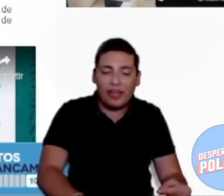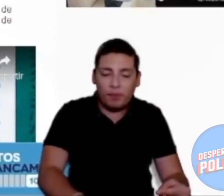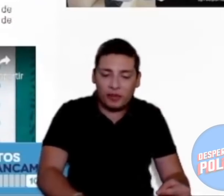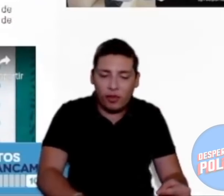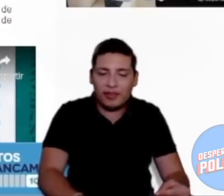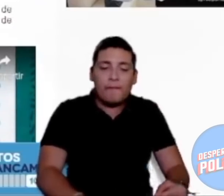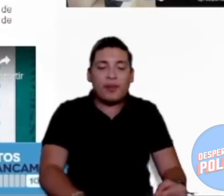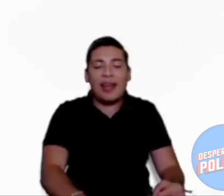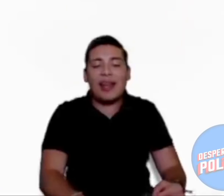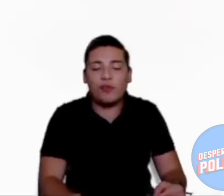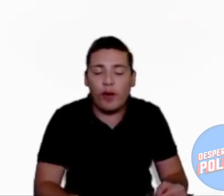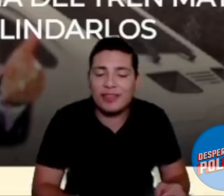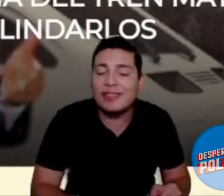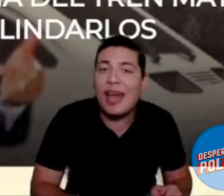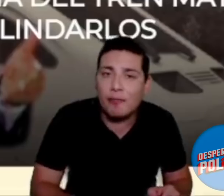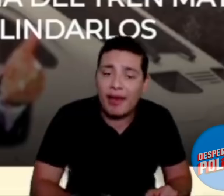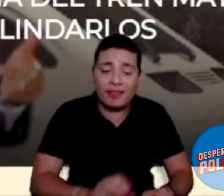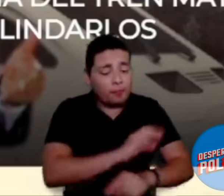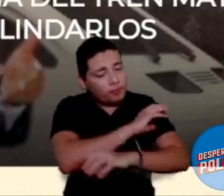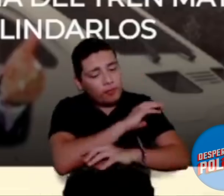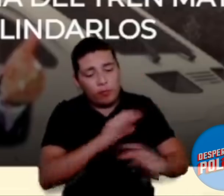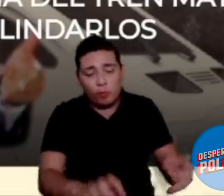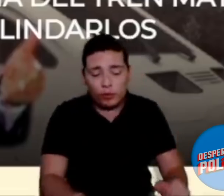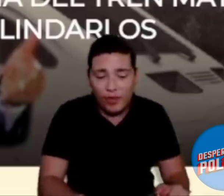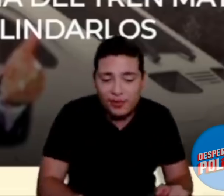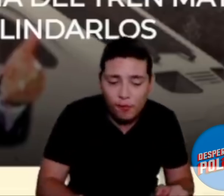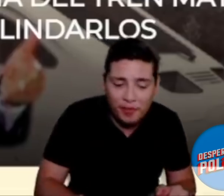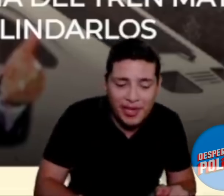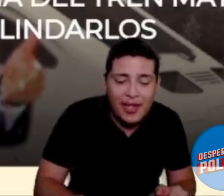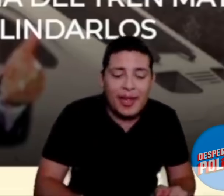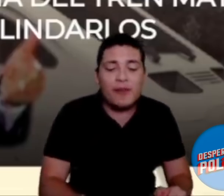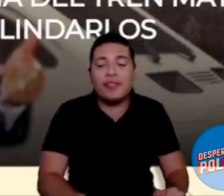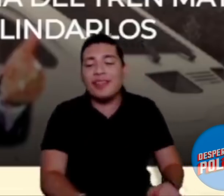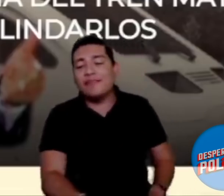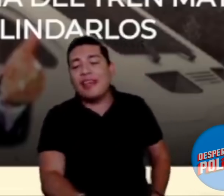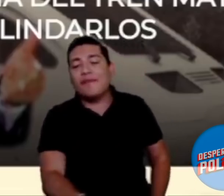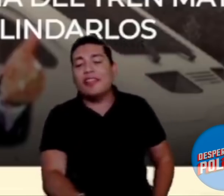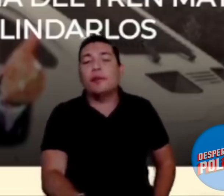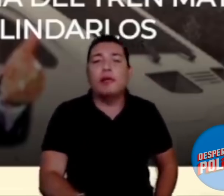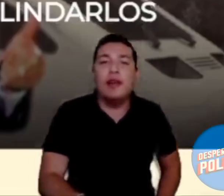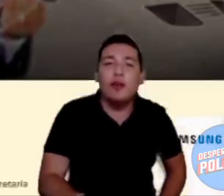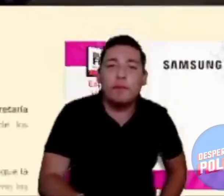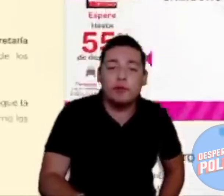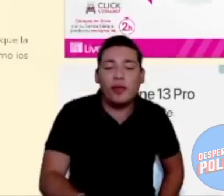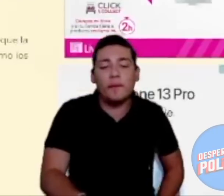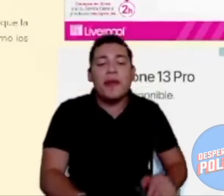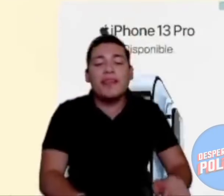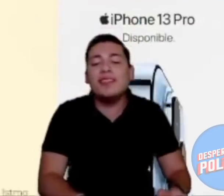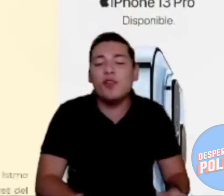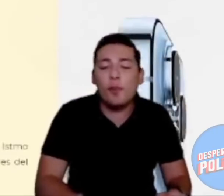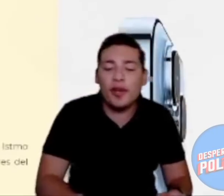pago de las pensiones de las Fuerzas Armadas. Pues con esto, familia, el presidente Andrés Manuel López